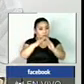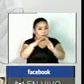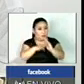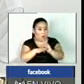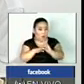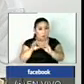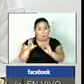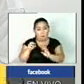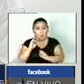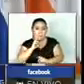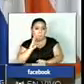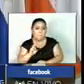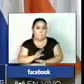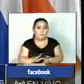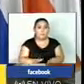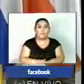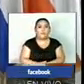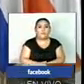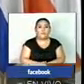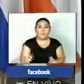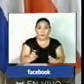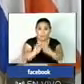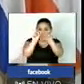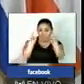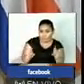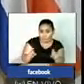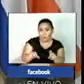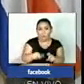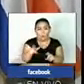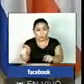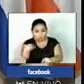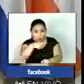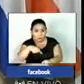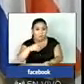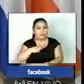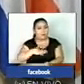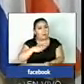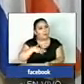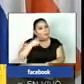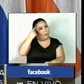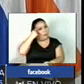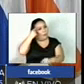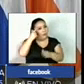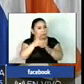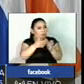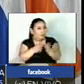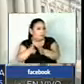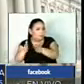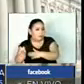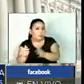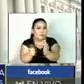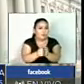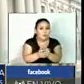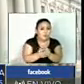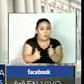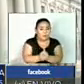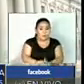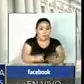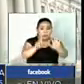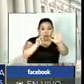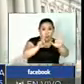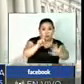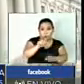contestaron el punto 2. Otra de las consultas fue si tiene algún plan frente a la crisis. Un 6